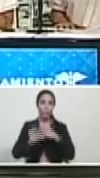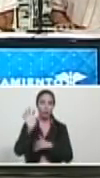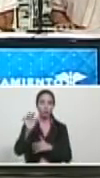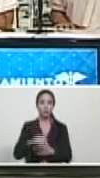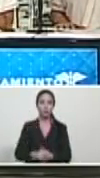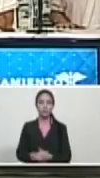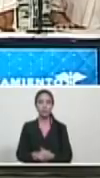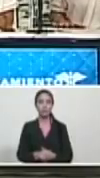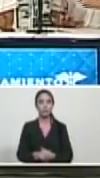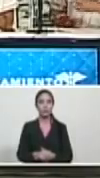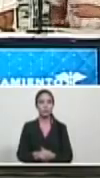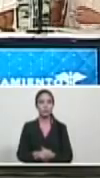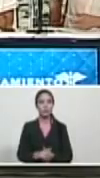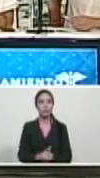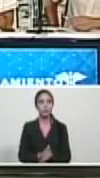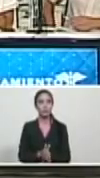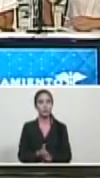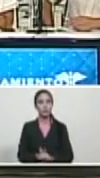de